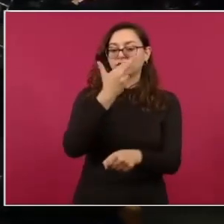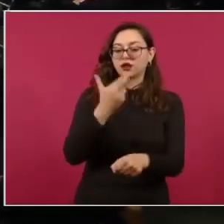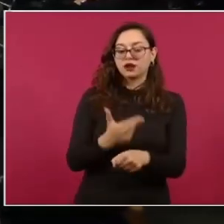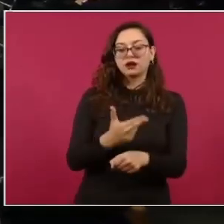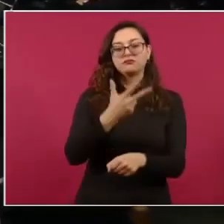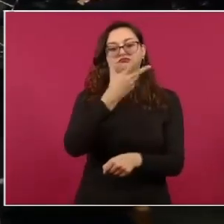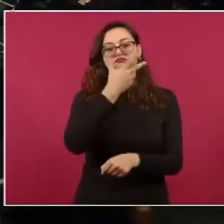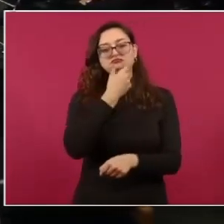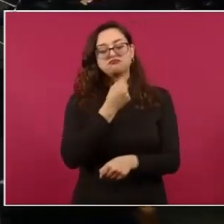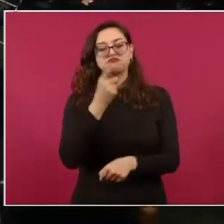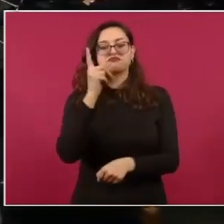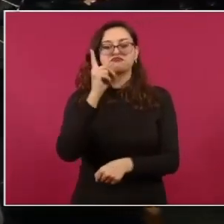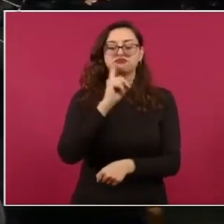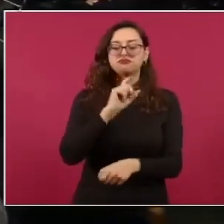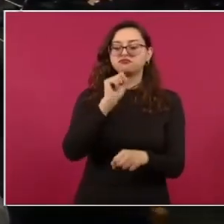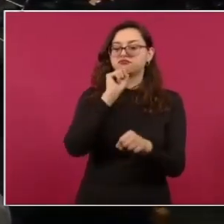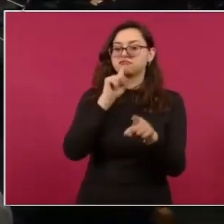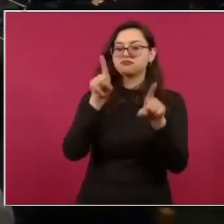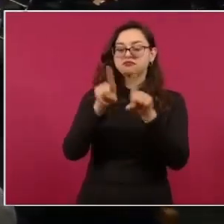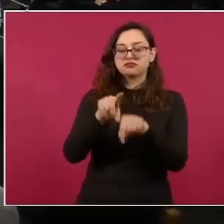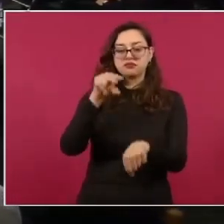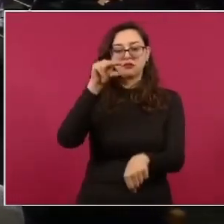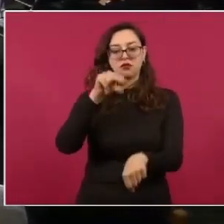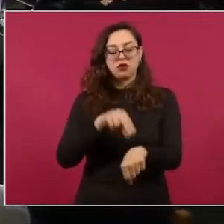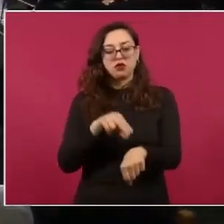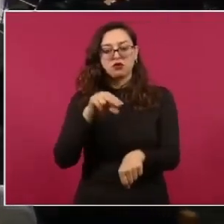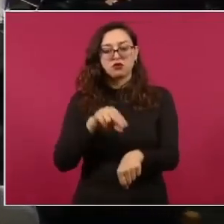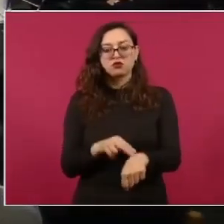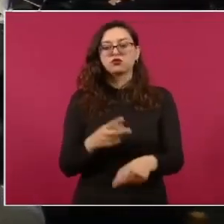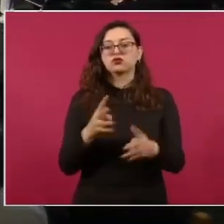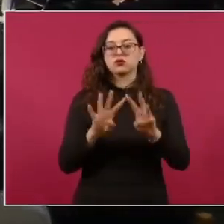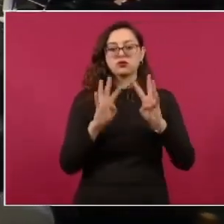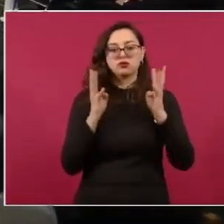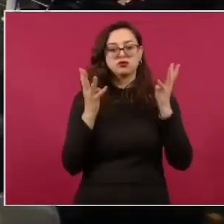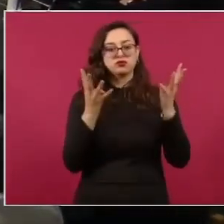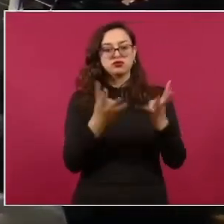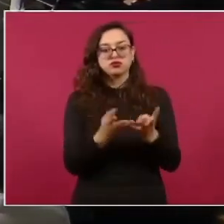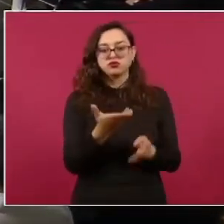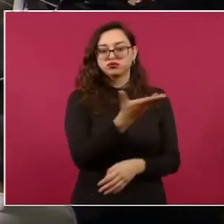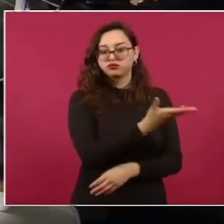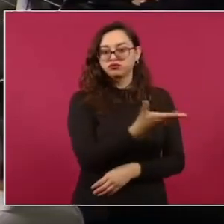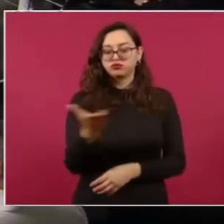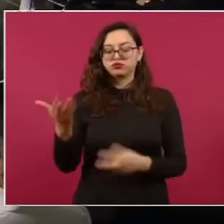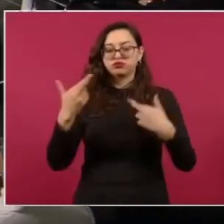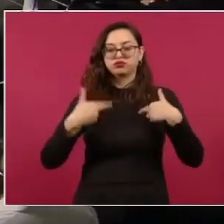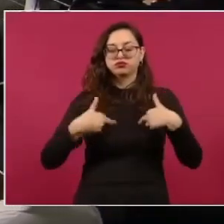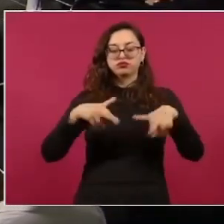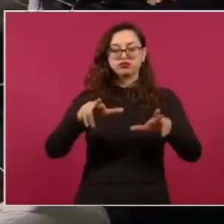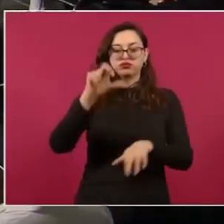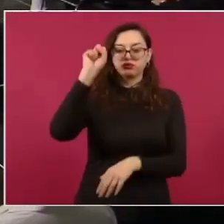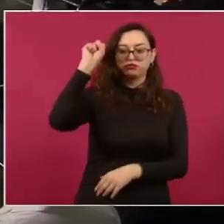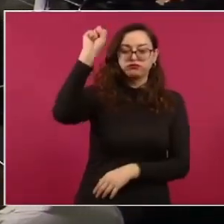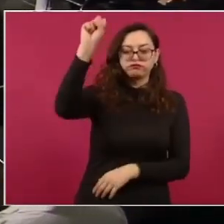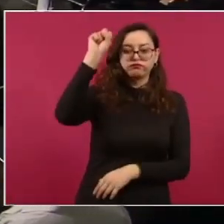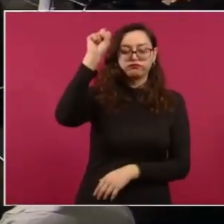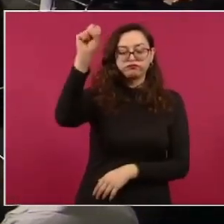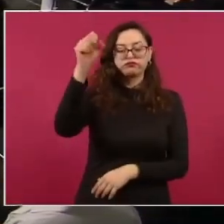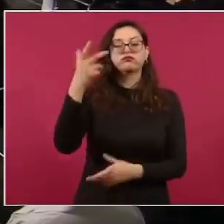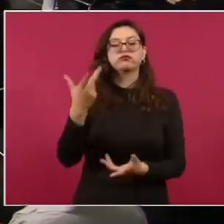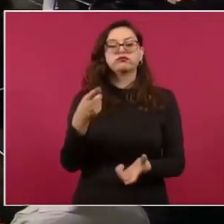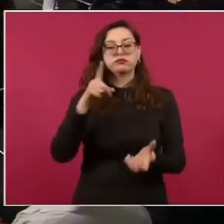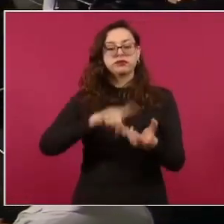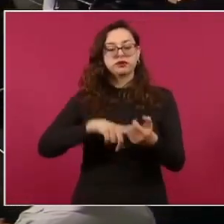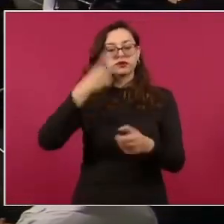nos acompañan aquí, integrantes del Consejo Técnico, representación del sindicato, doctor Olivares, al cuerpo directivo del